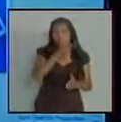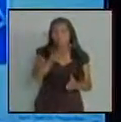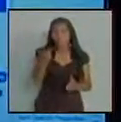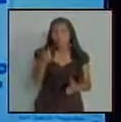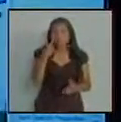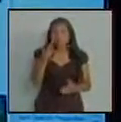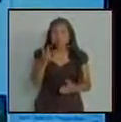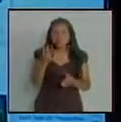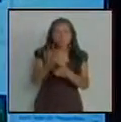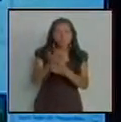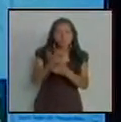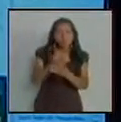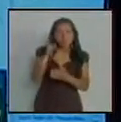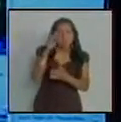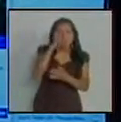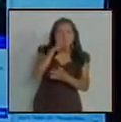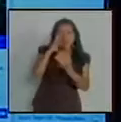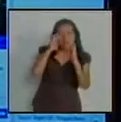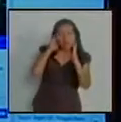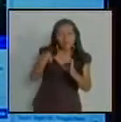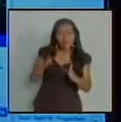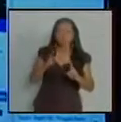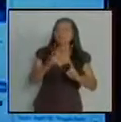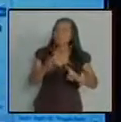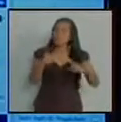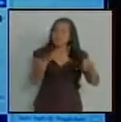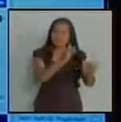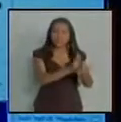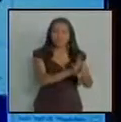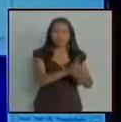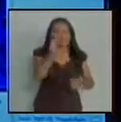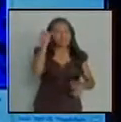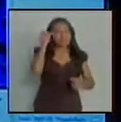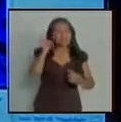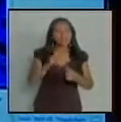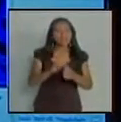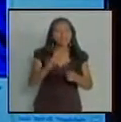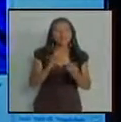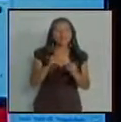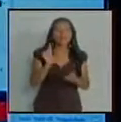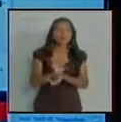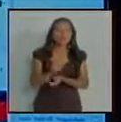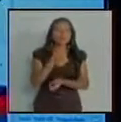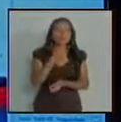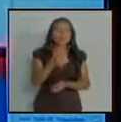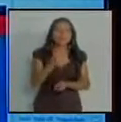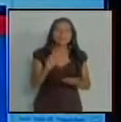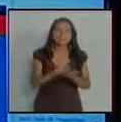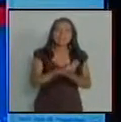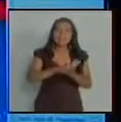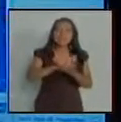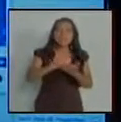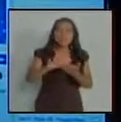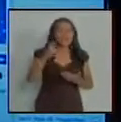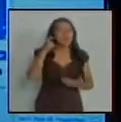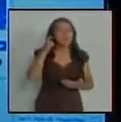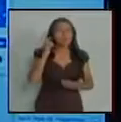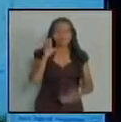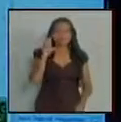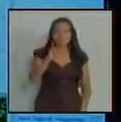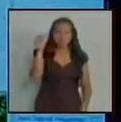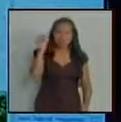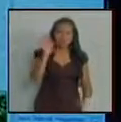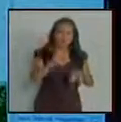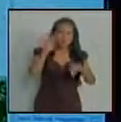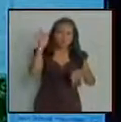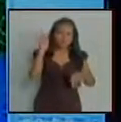a la más mínima molestia, usted debe acudir a su médico. Y recordemos lo que dijo el doctor Rivera, debemos limpiarnos los oídos con los